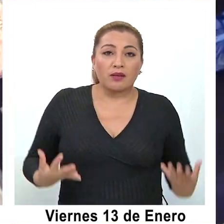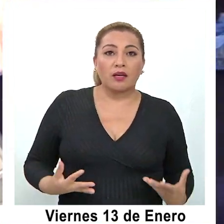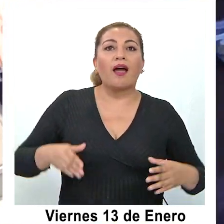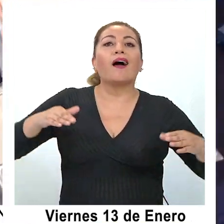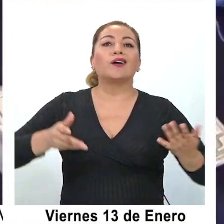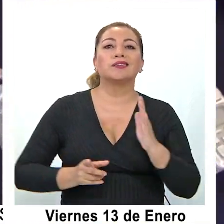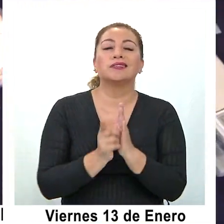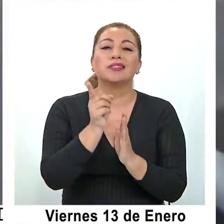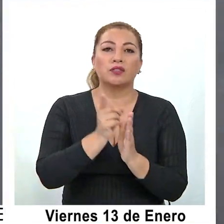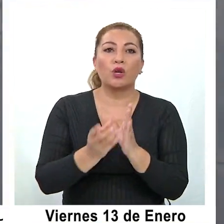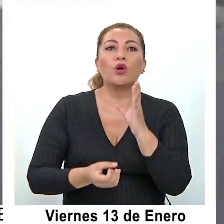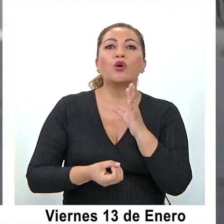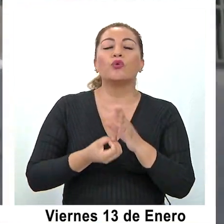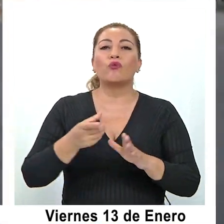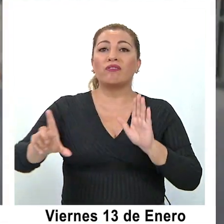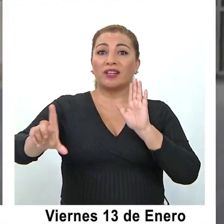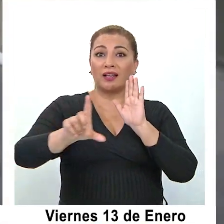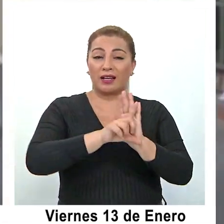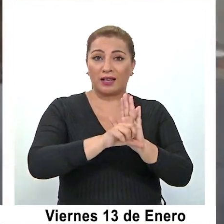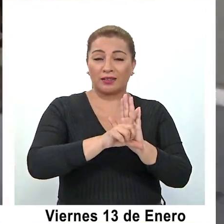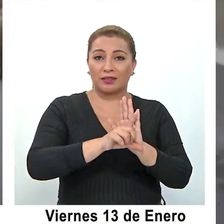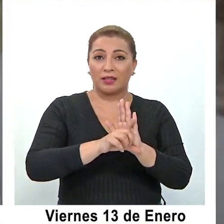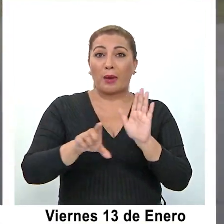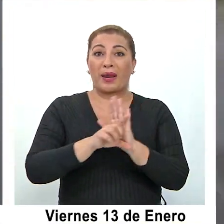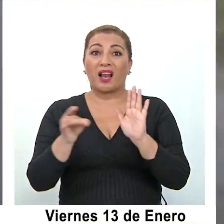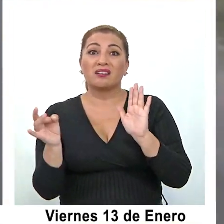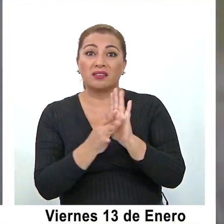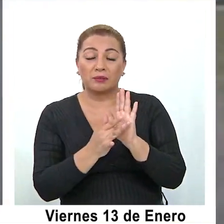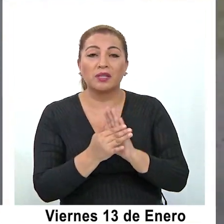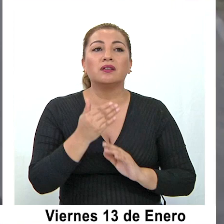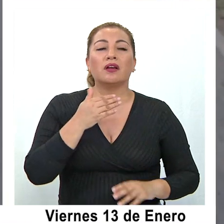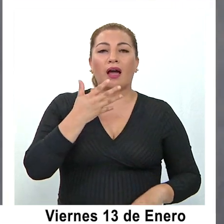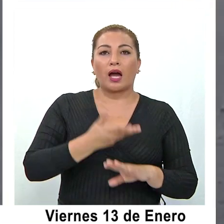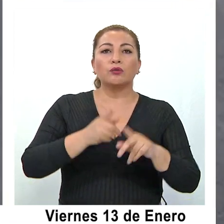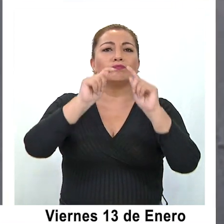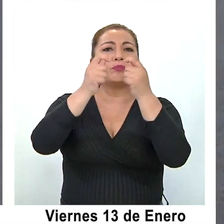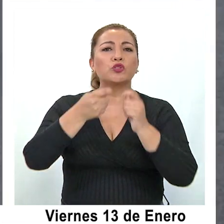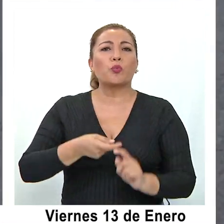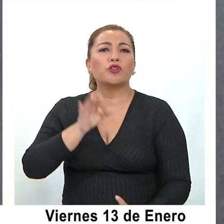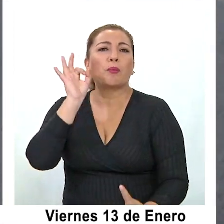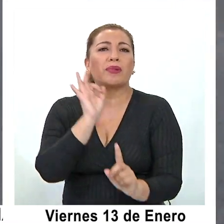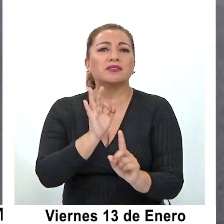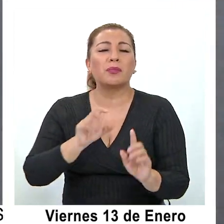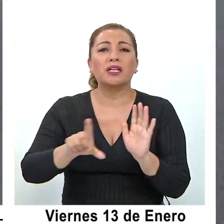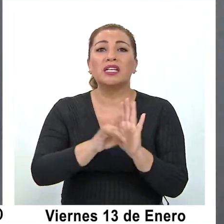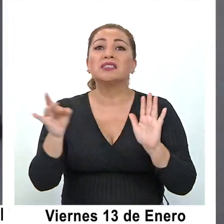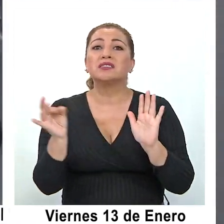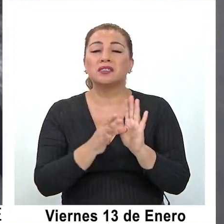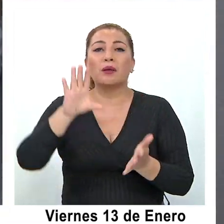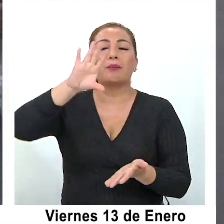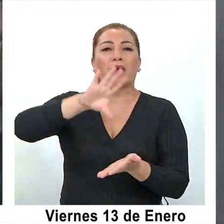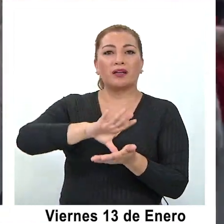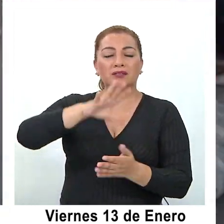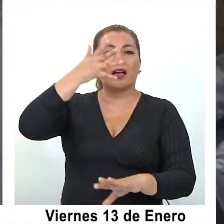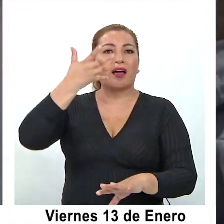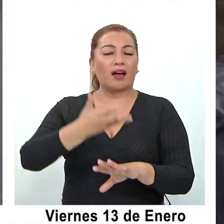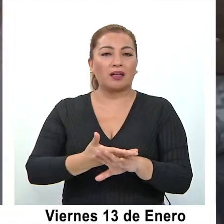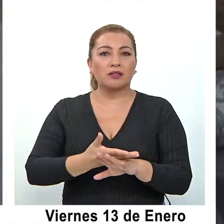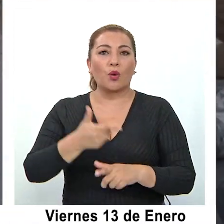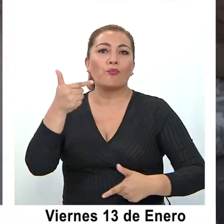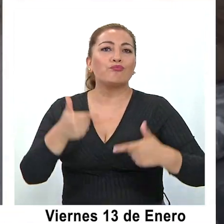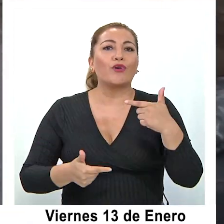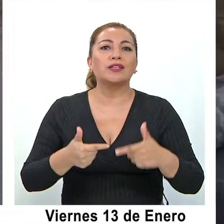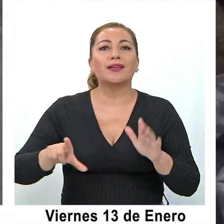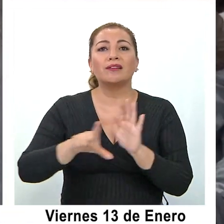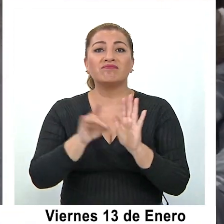estamos desarrollando una nueva legislación para el crimen organizado. Tenemos un presupuesto especial para el crimen organizado. El país se dotado de una política